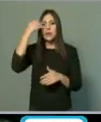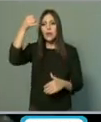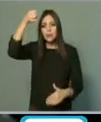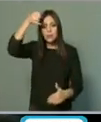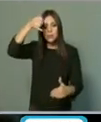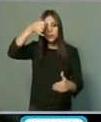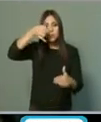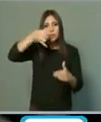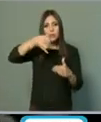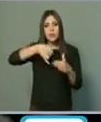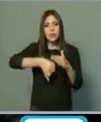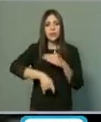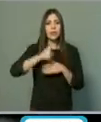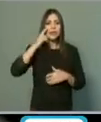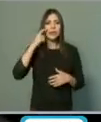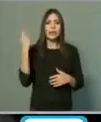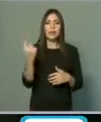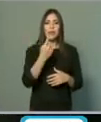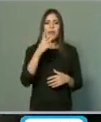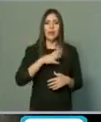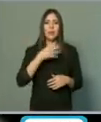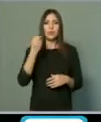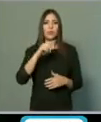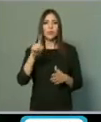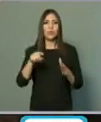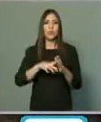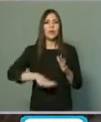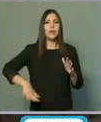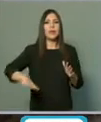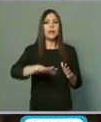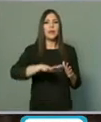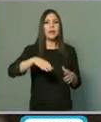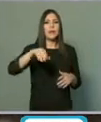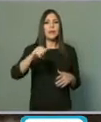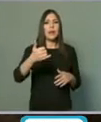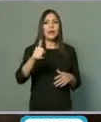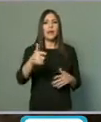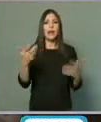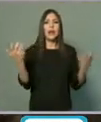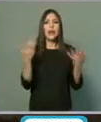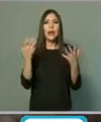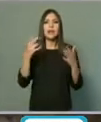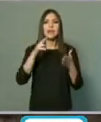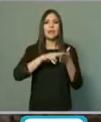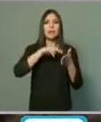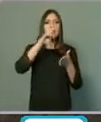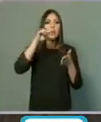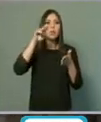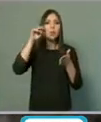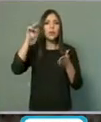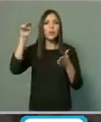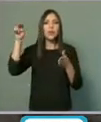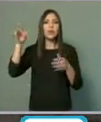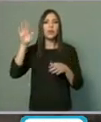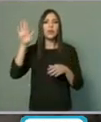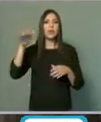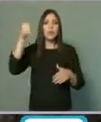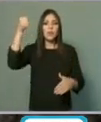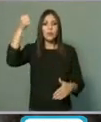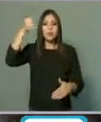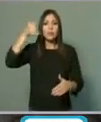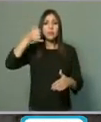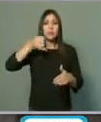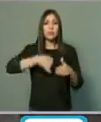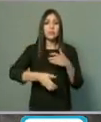Esto es muy común en la zona maya, que ellos, esta civilización, realizara este tipo de pinturas en cuevas profundas.